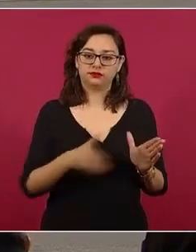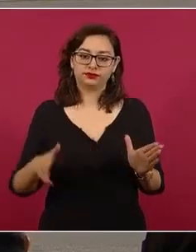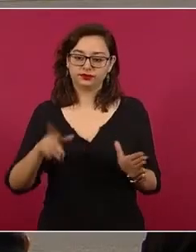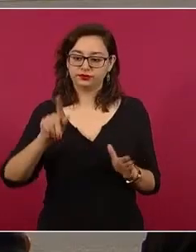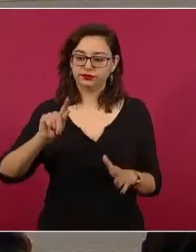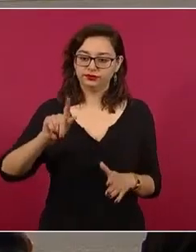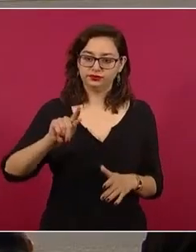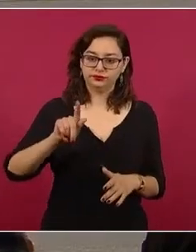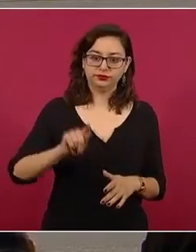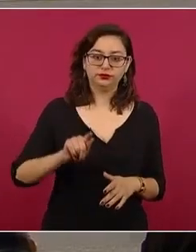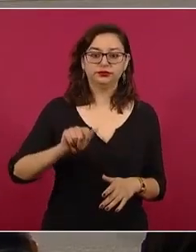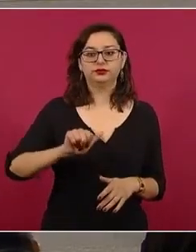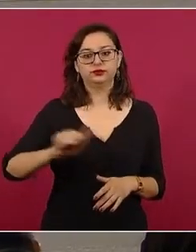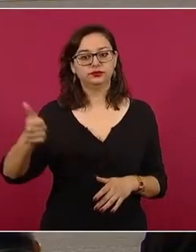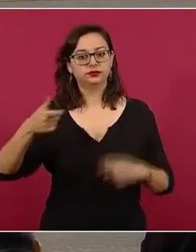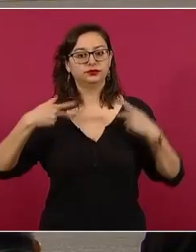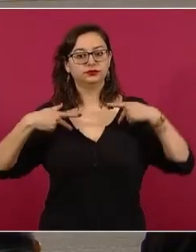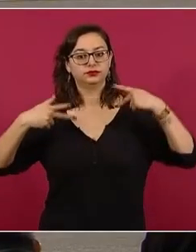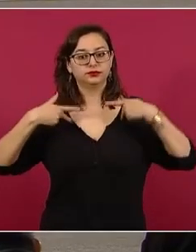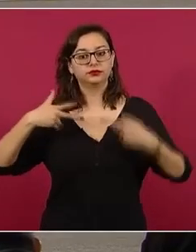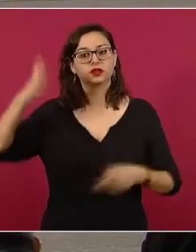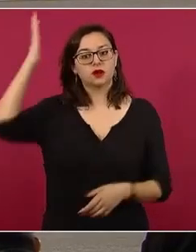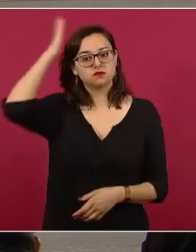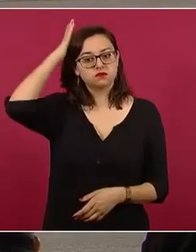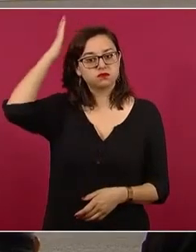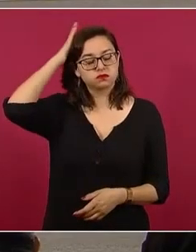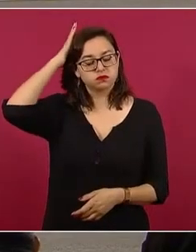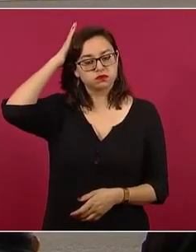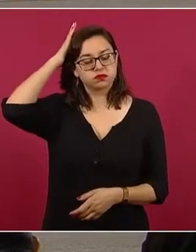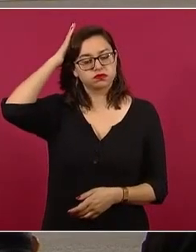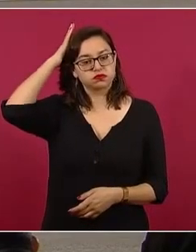él, junto con otros dirigentes,